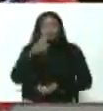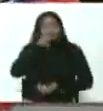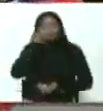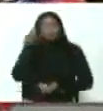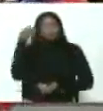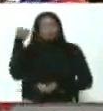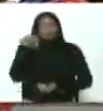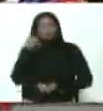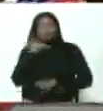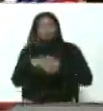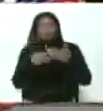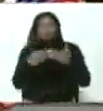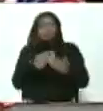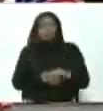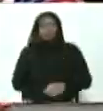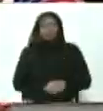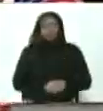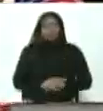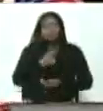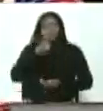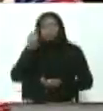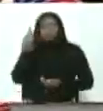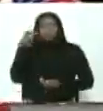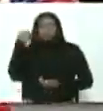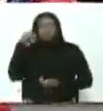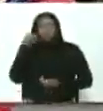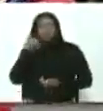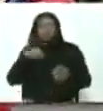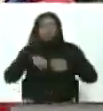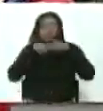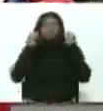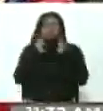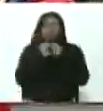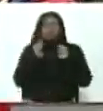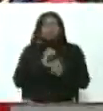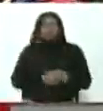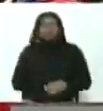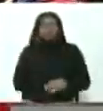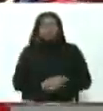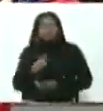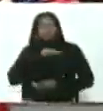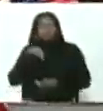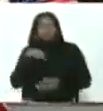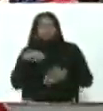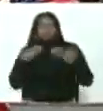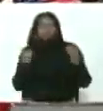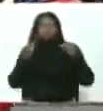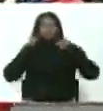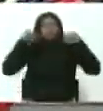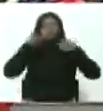¿verdad? 21 municipios en el estado de Anzoátegui. ¿Cuántos vamos a ganar?